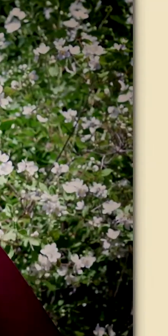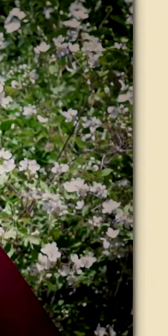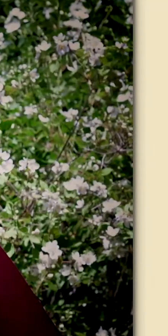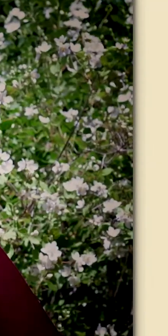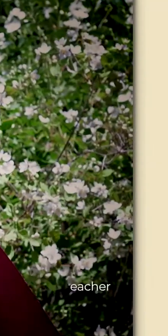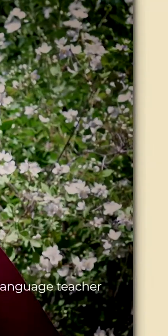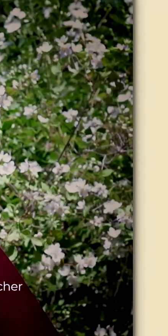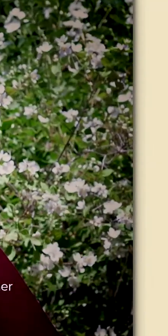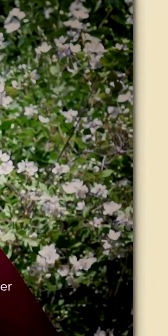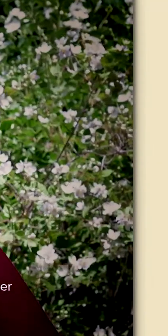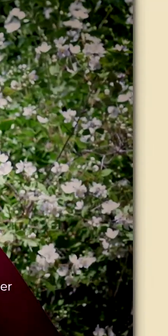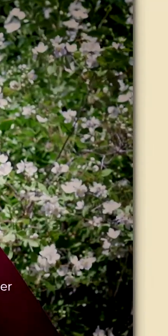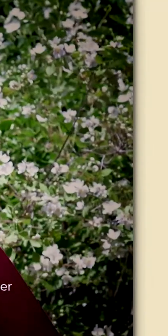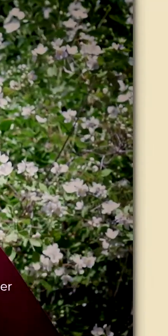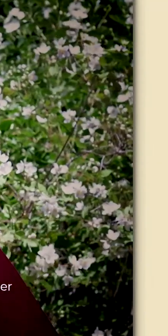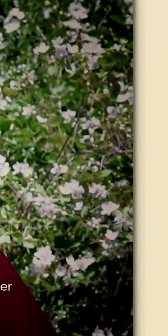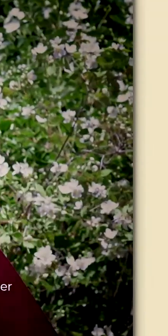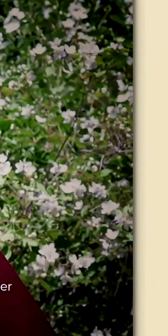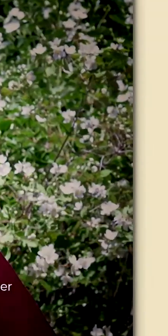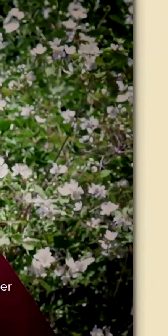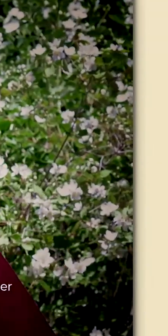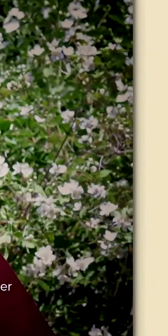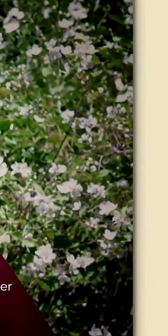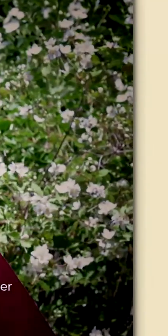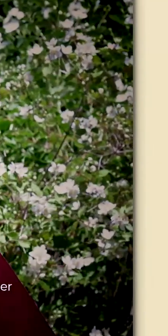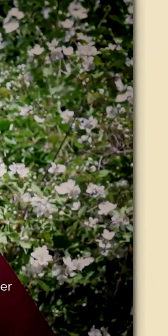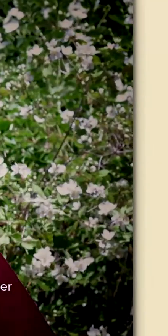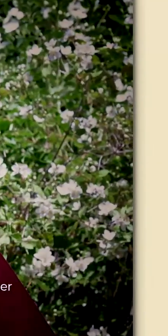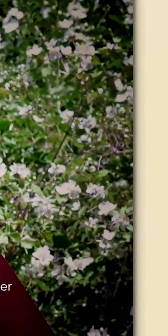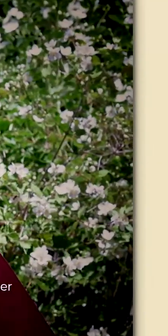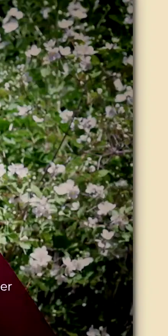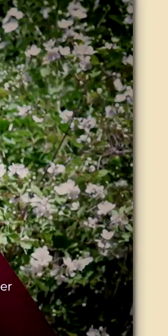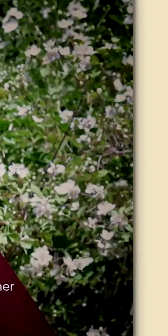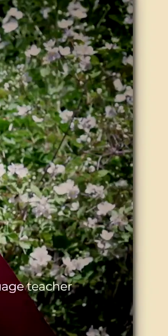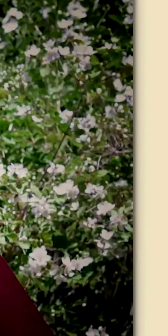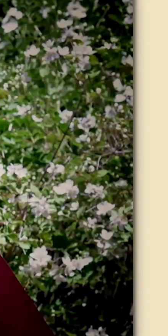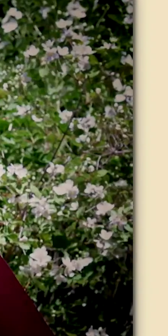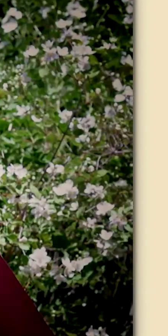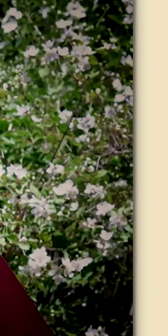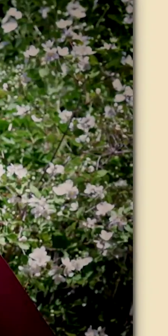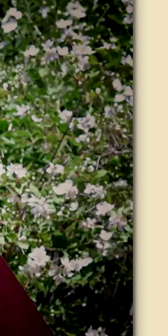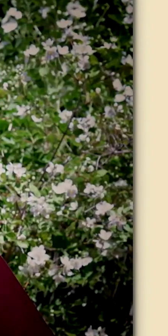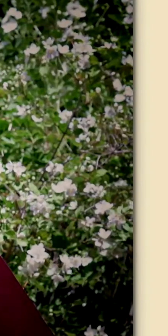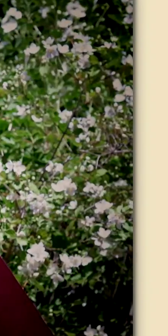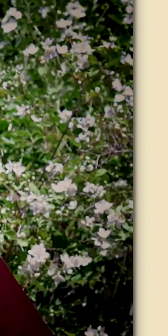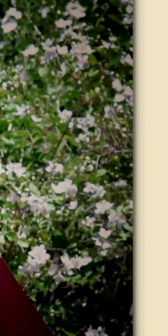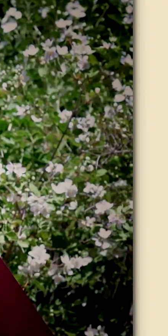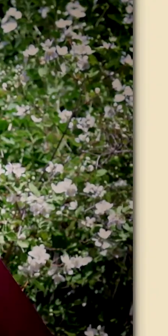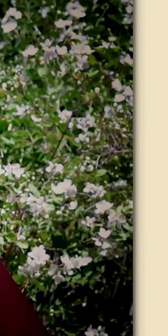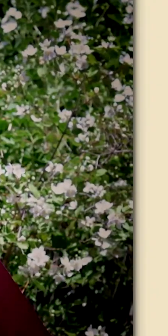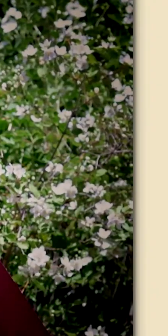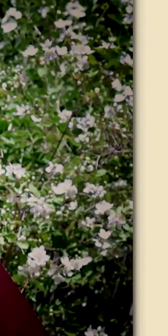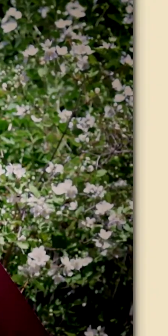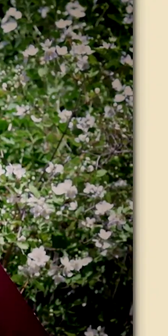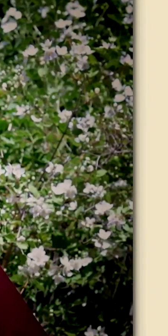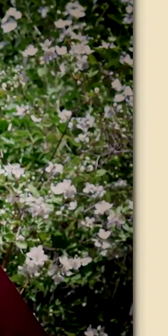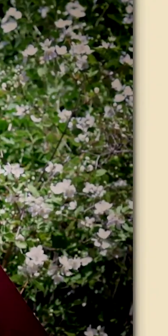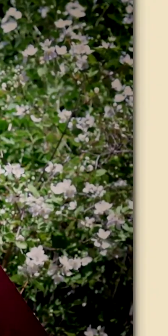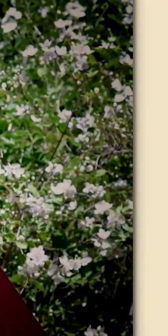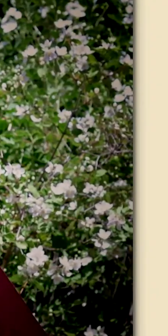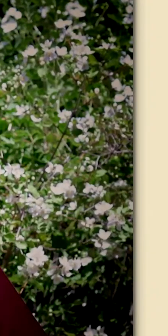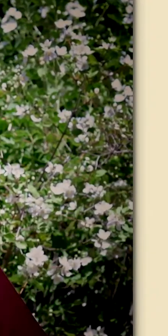We are our ancestors' children, and we carry their intergenerational traumas attached to trusting the government and